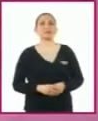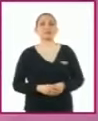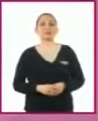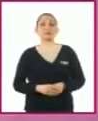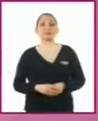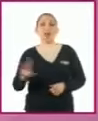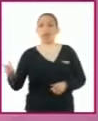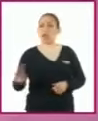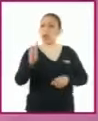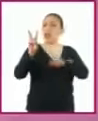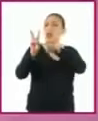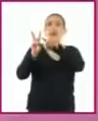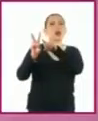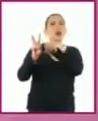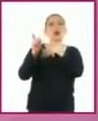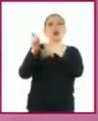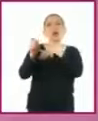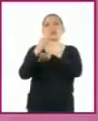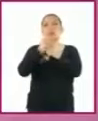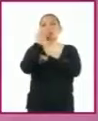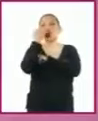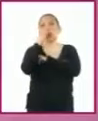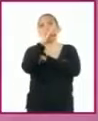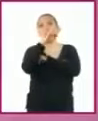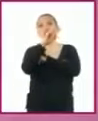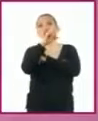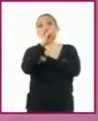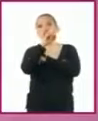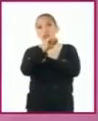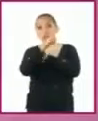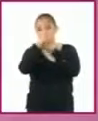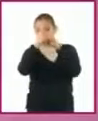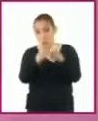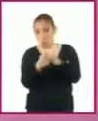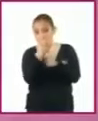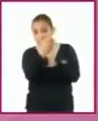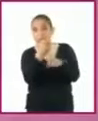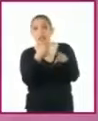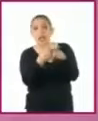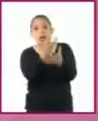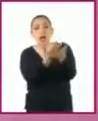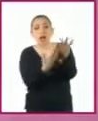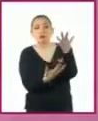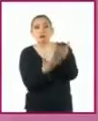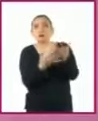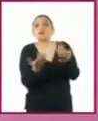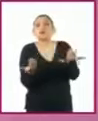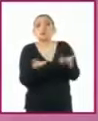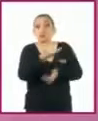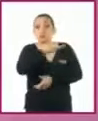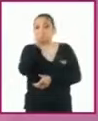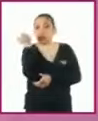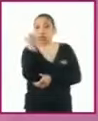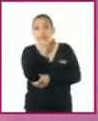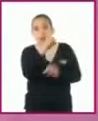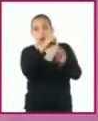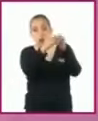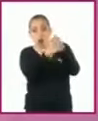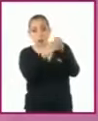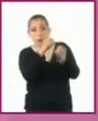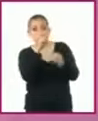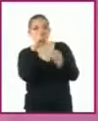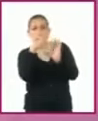La Victoria pertenece a la escuela de Rodas, aunque no se tiene certeza del autor que la elaboró. Esta pieza ha inspirado